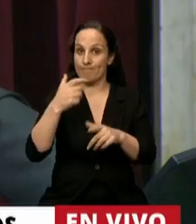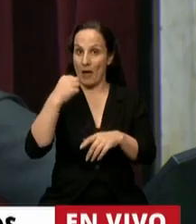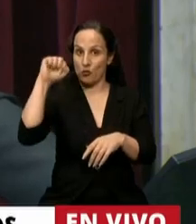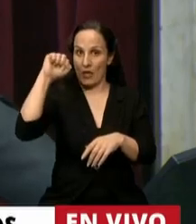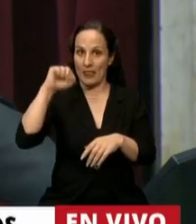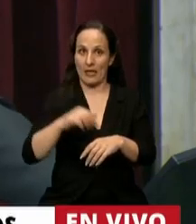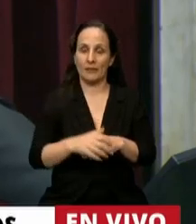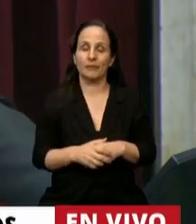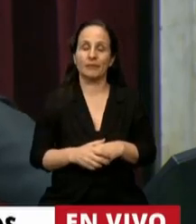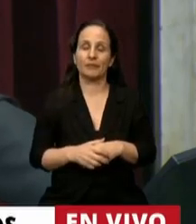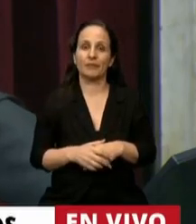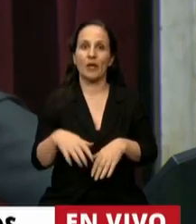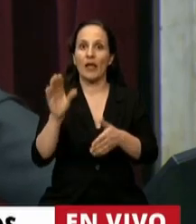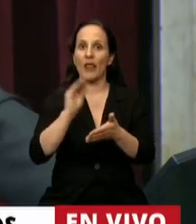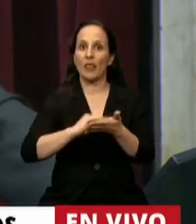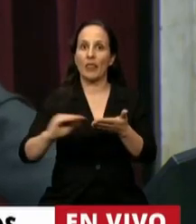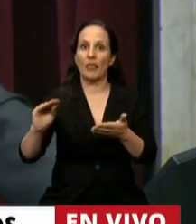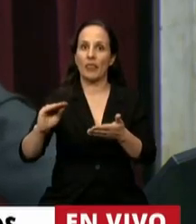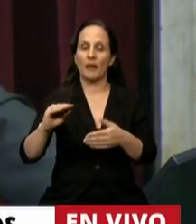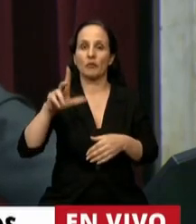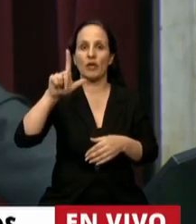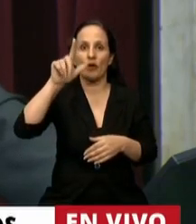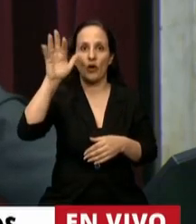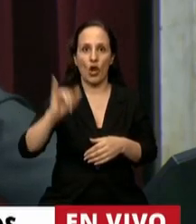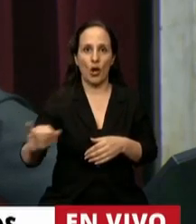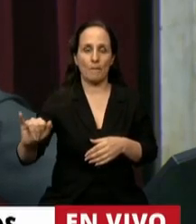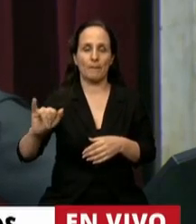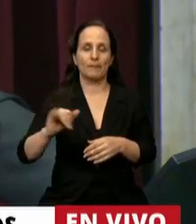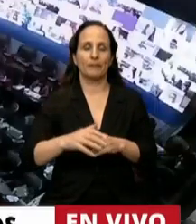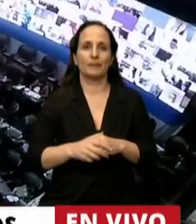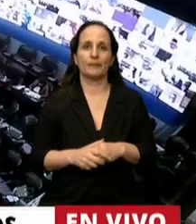votar. Diputado Juan Manuel López.